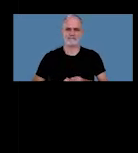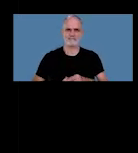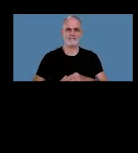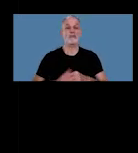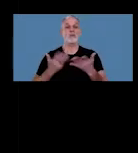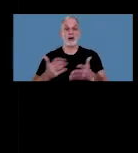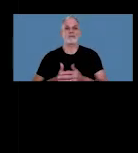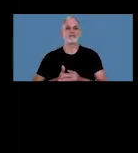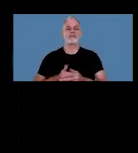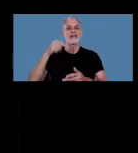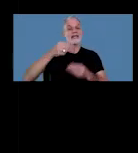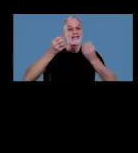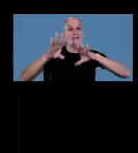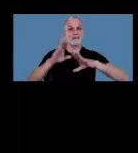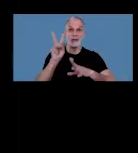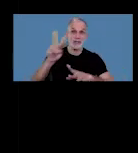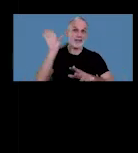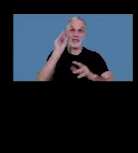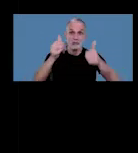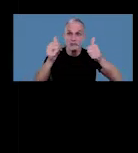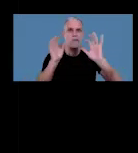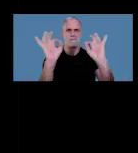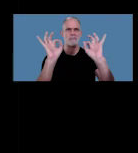Bueno, vamos a dar... ¿Se ve? ¿Se escucha todo bien?